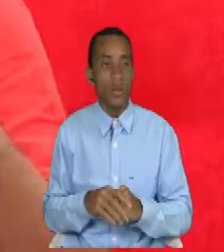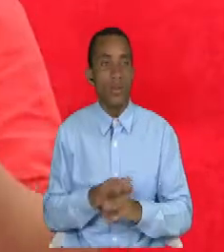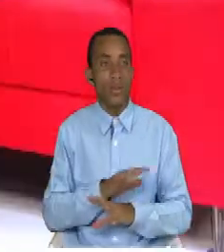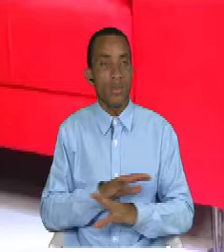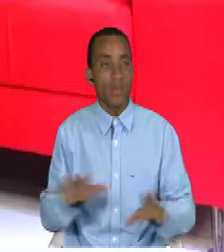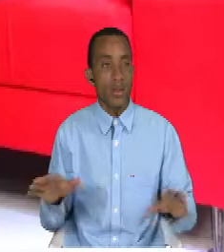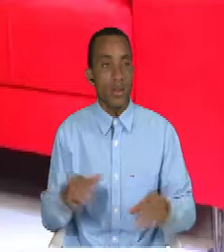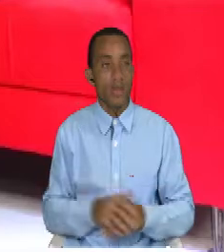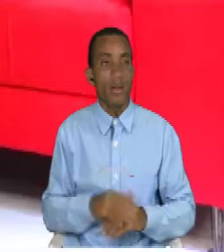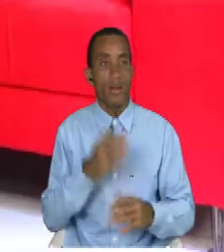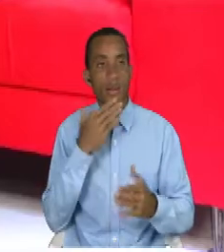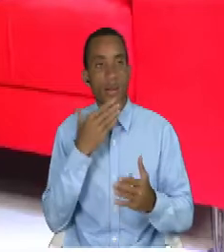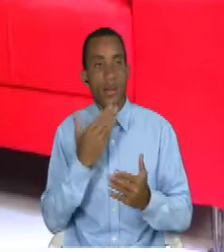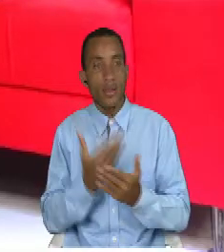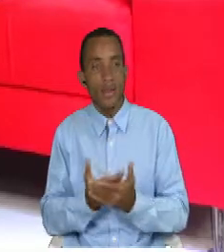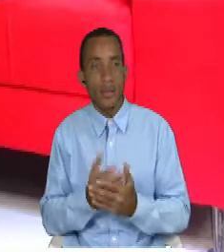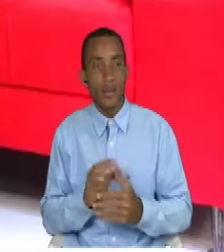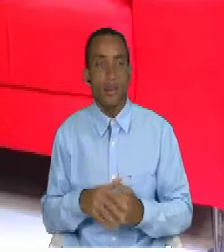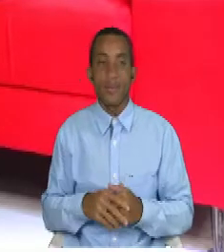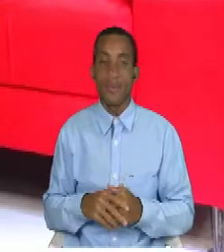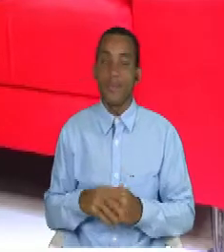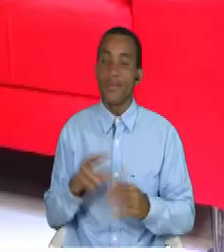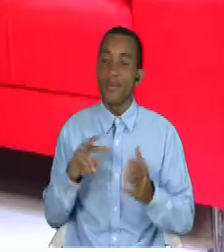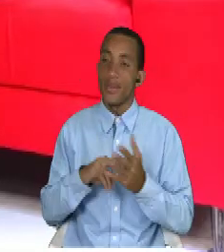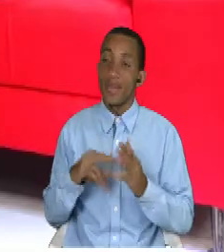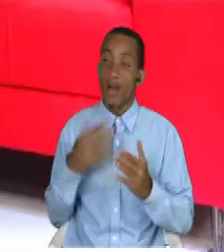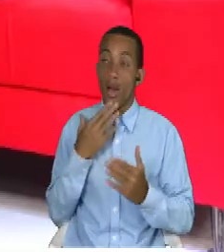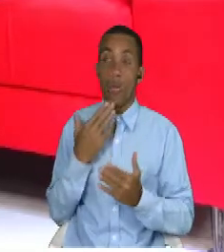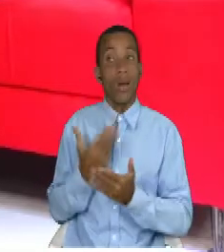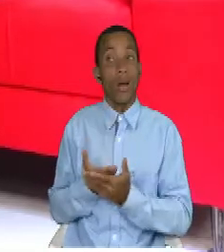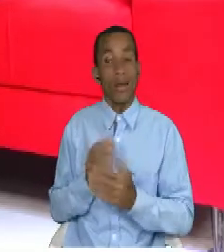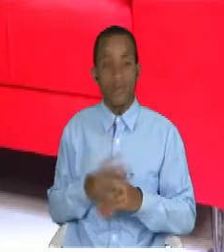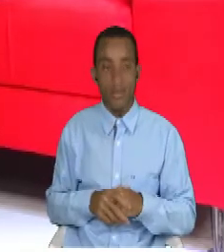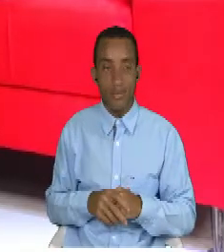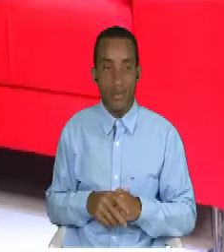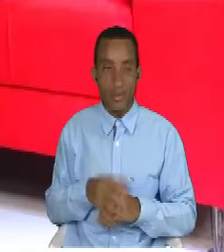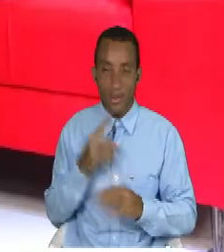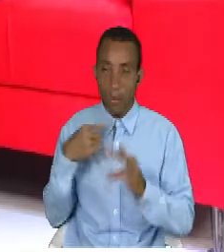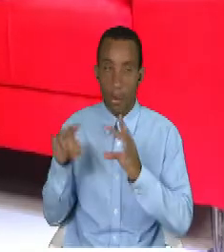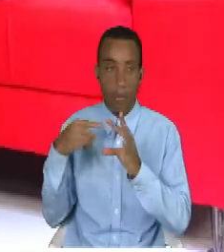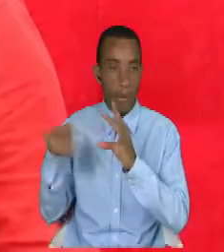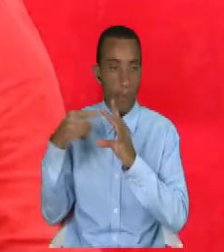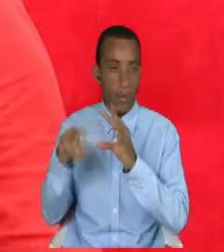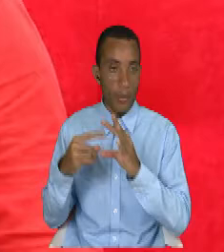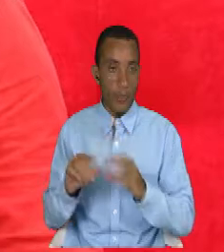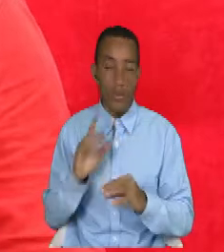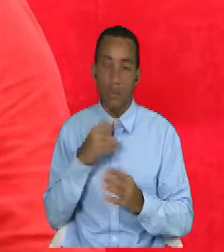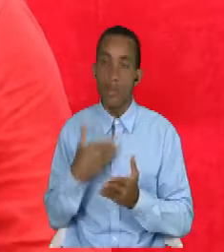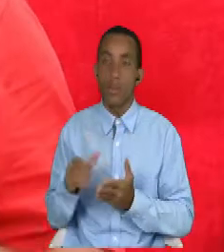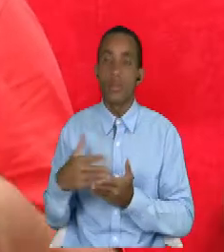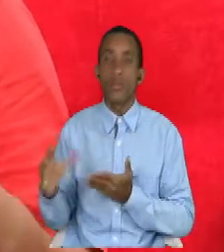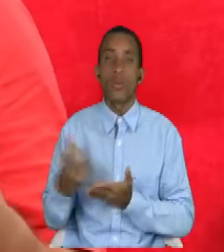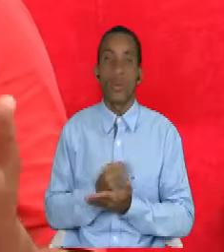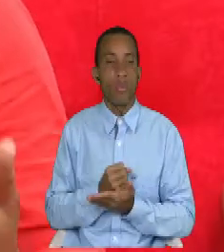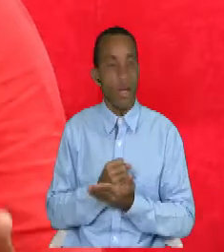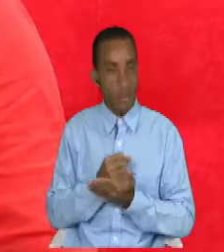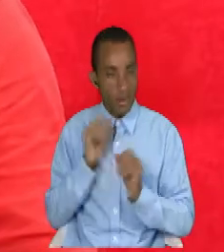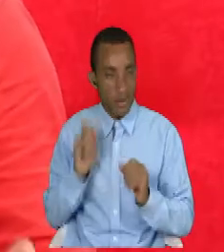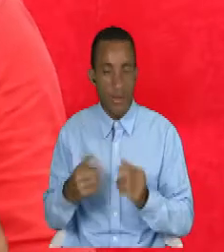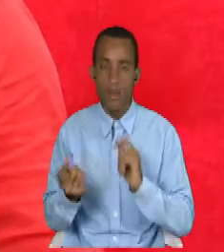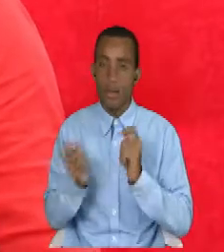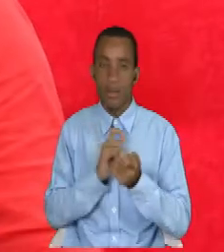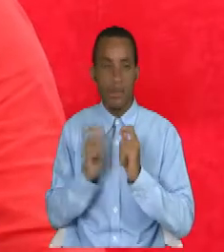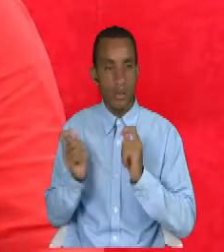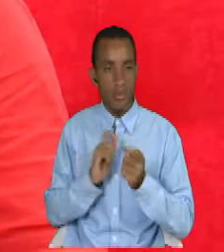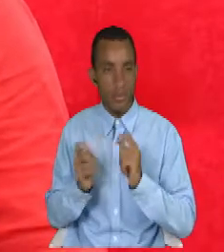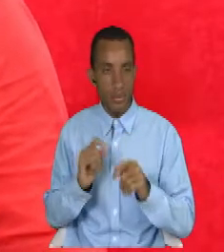eso gracias gracias exactamente entonces eso no mira que la forma como el consumidor cambia es permanentemente y